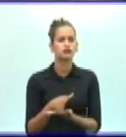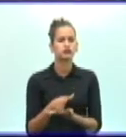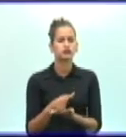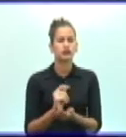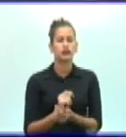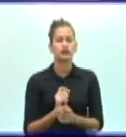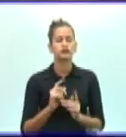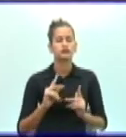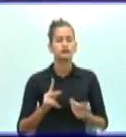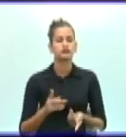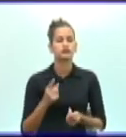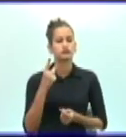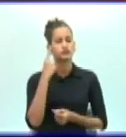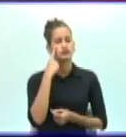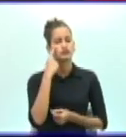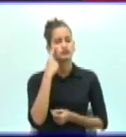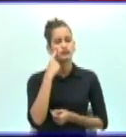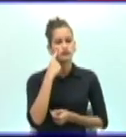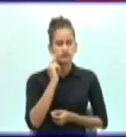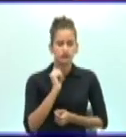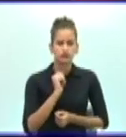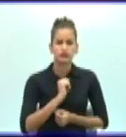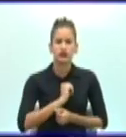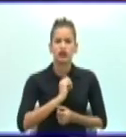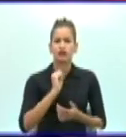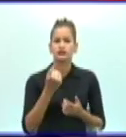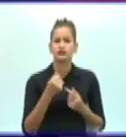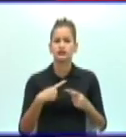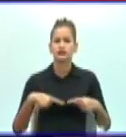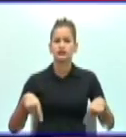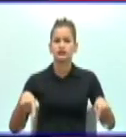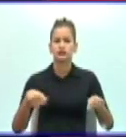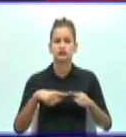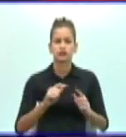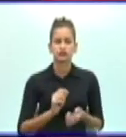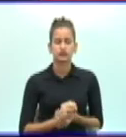regresar cuanto antes a nuestras aulas. Estudien, en el